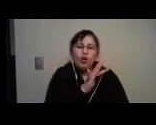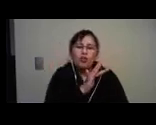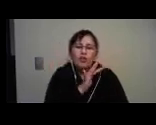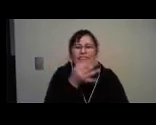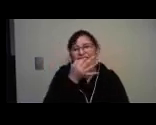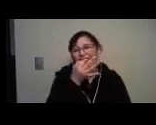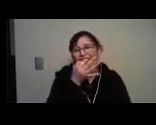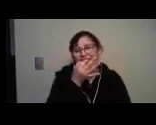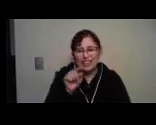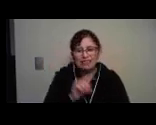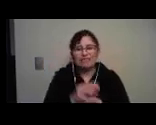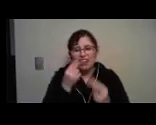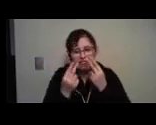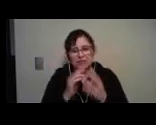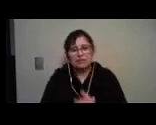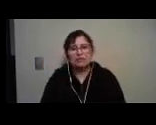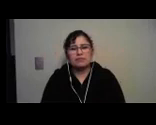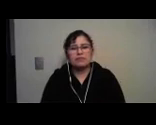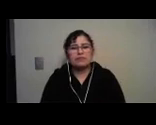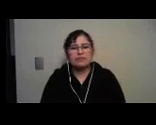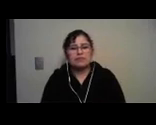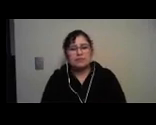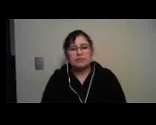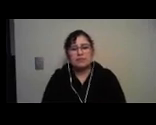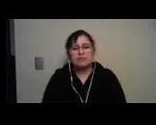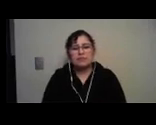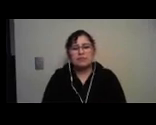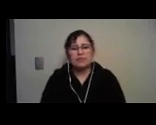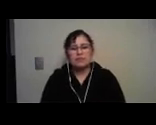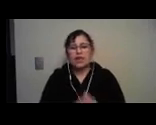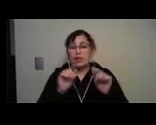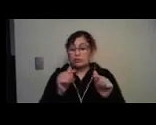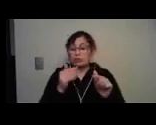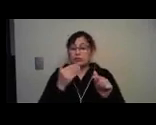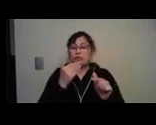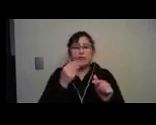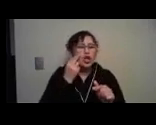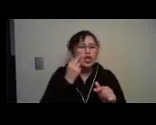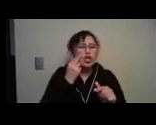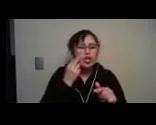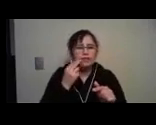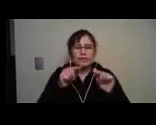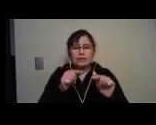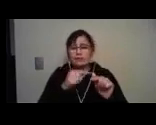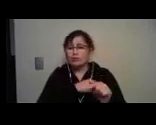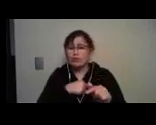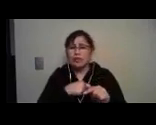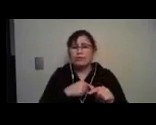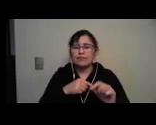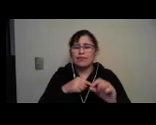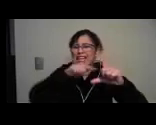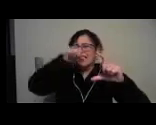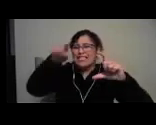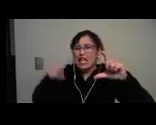verde, ¿ya? ¿Ya? Esto se conoce como el circuito de Papez, ya que también es